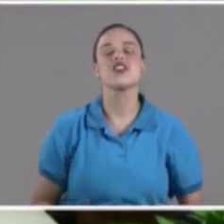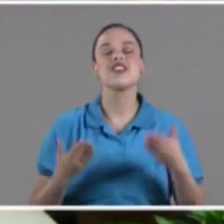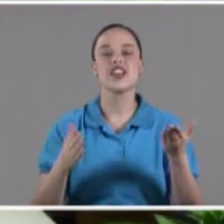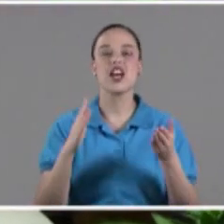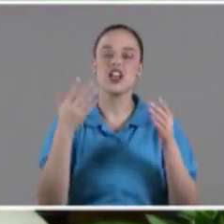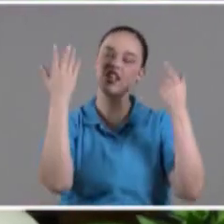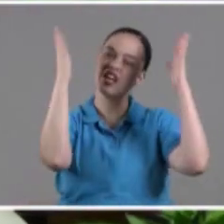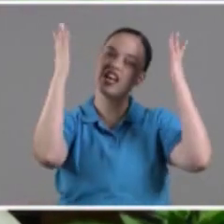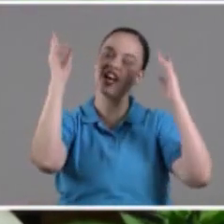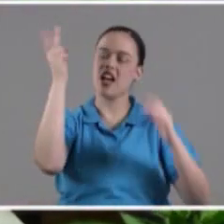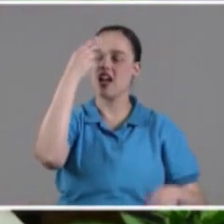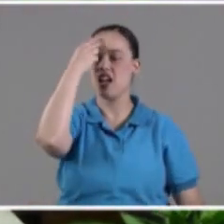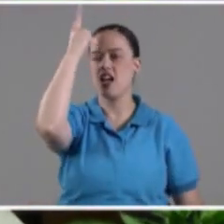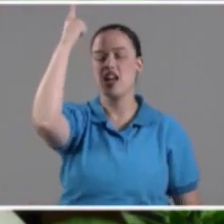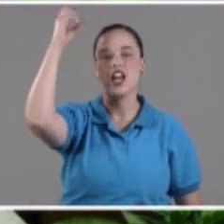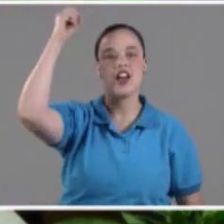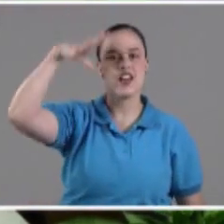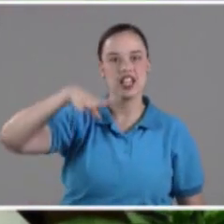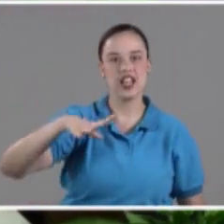aleluya